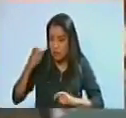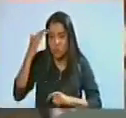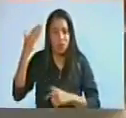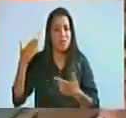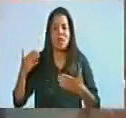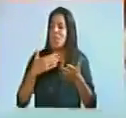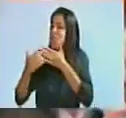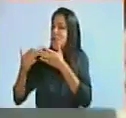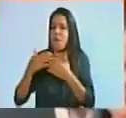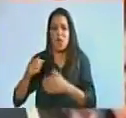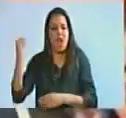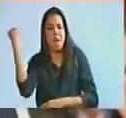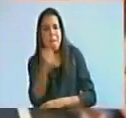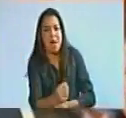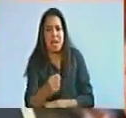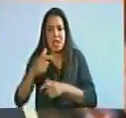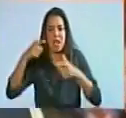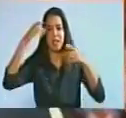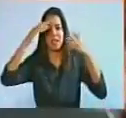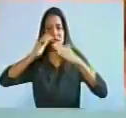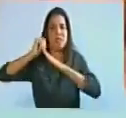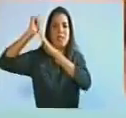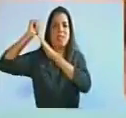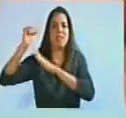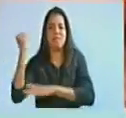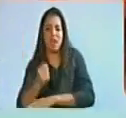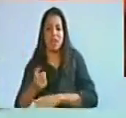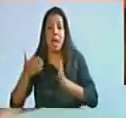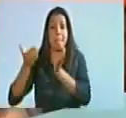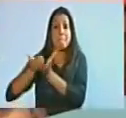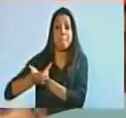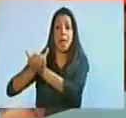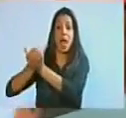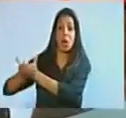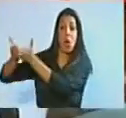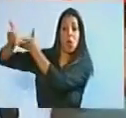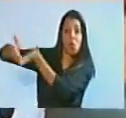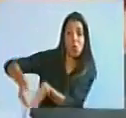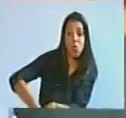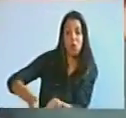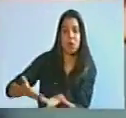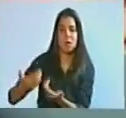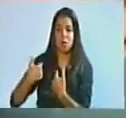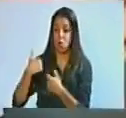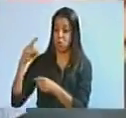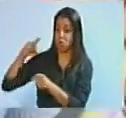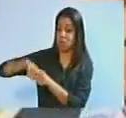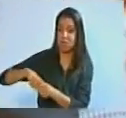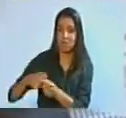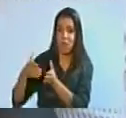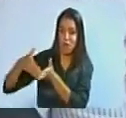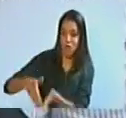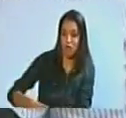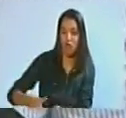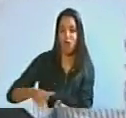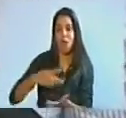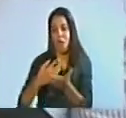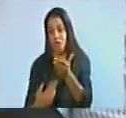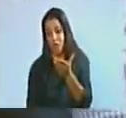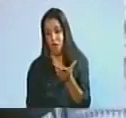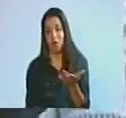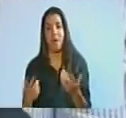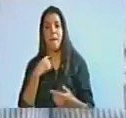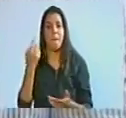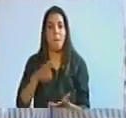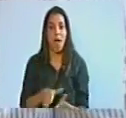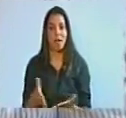ese capitán y hundir ese barco. Bueno, tenemos que llamar a través del diálogo, más allá,